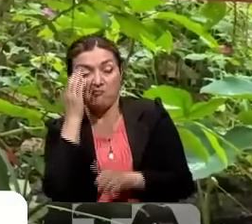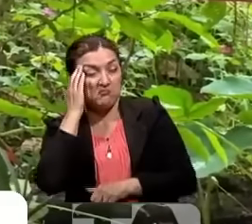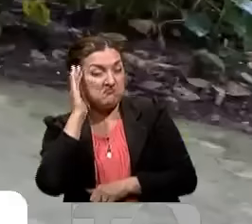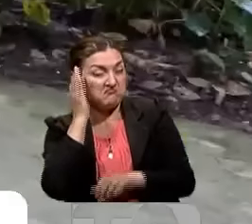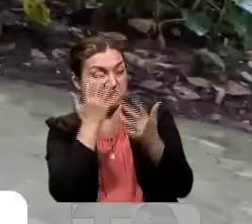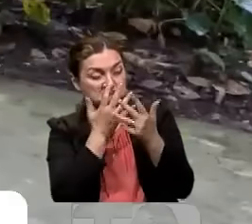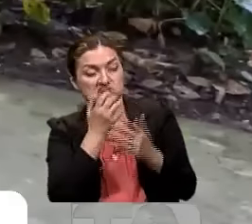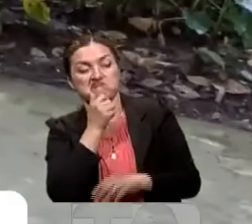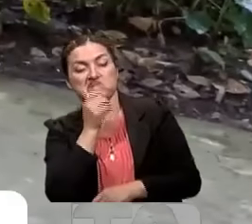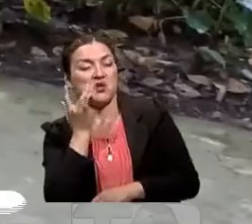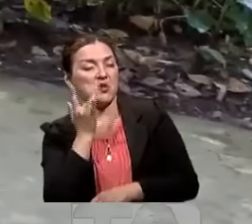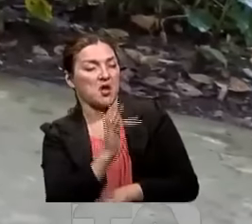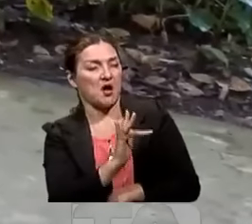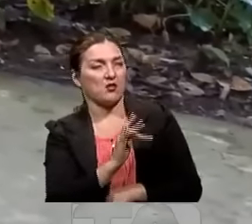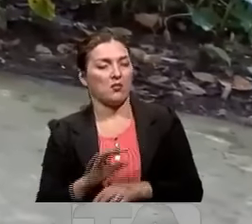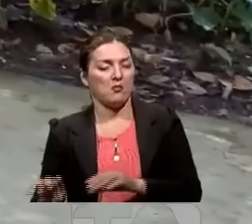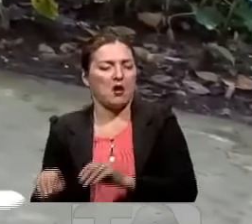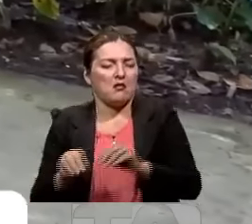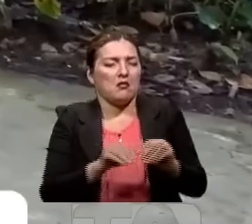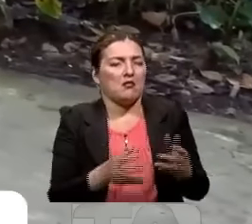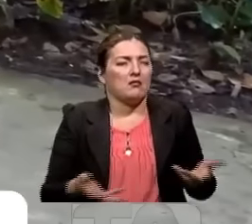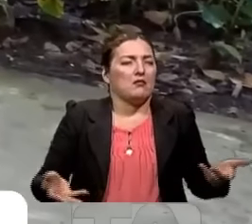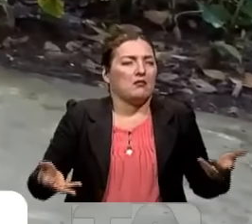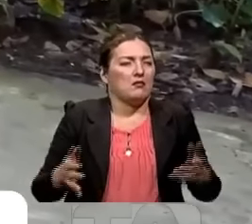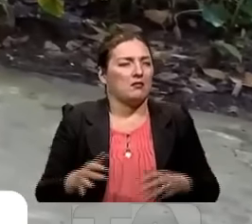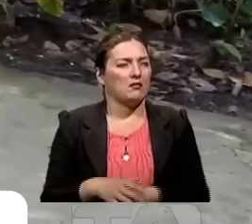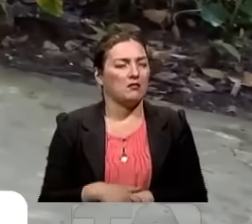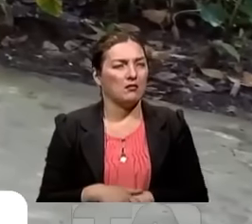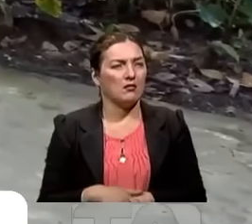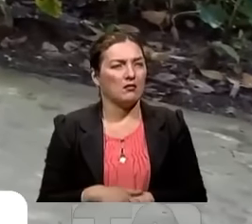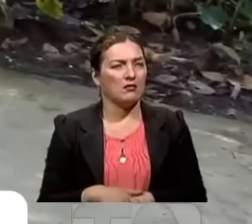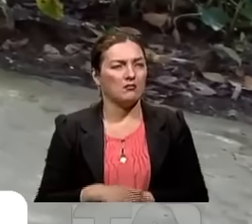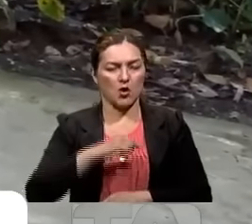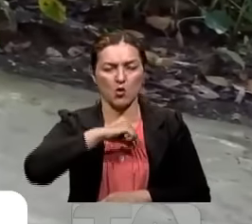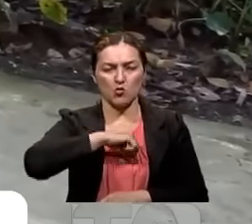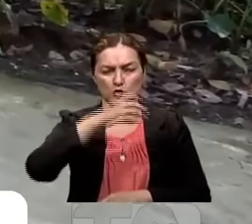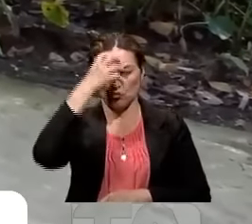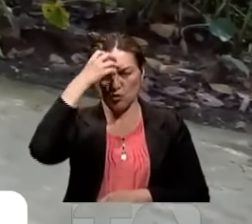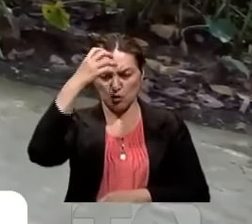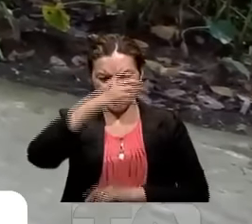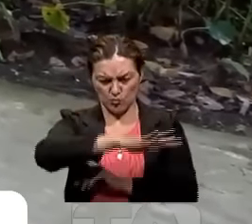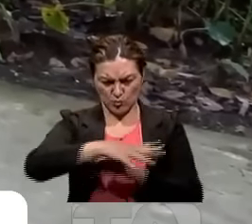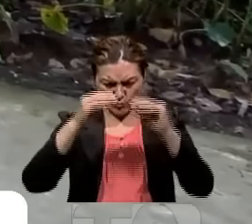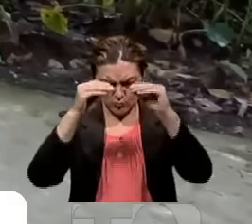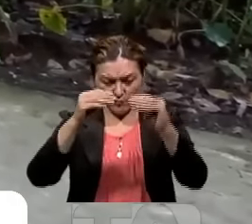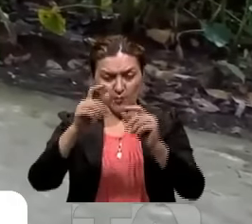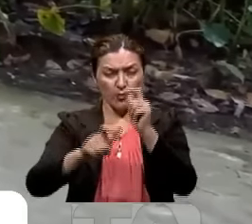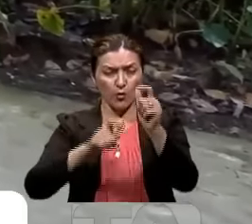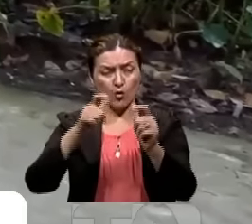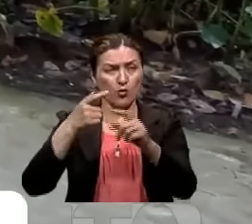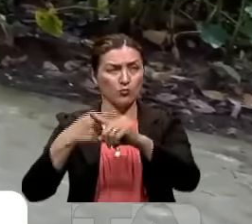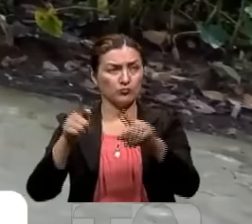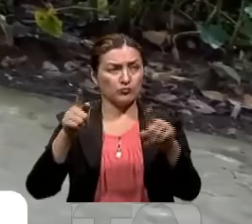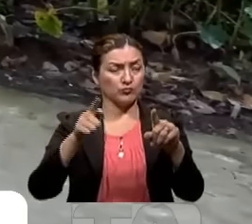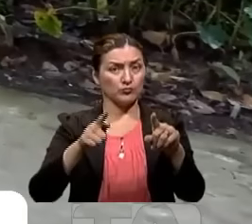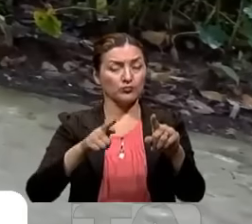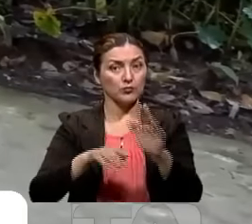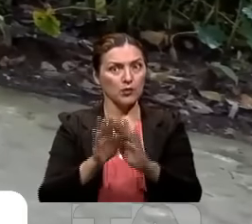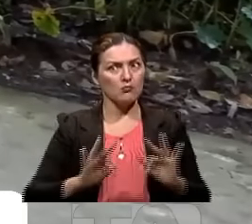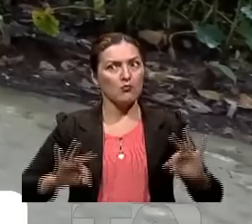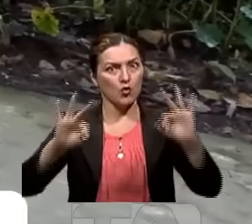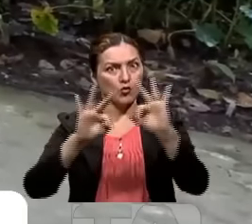otros lugares. Entonces, ¿qué queda? Para, inclusive para crear conciencia de educación ambiental. Aquí han venido gente de muy importante a hacer tesis, a